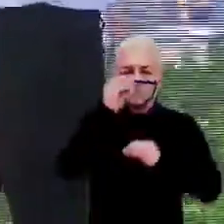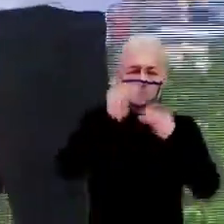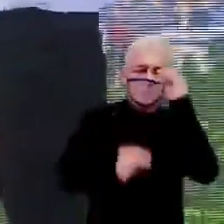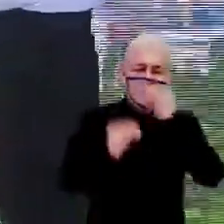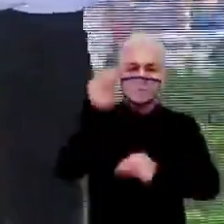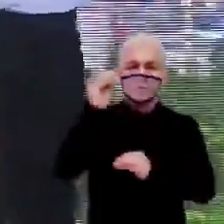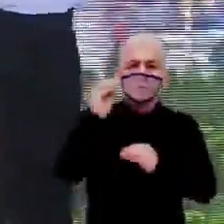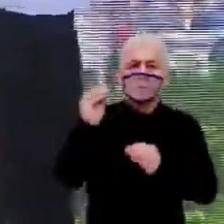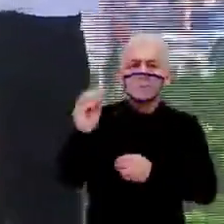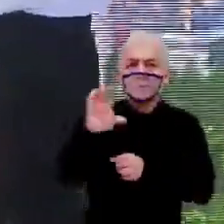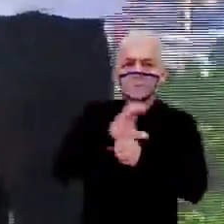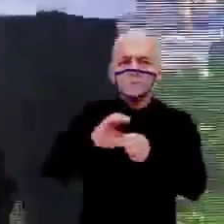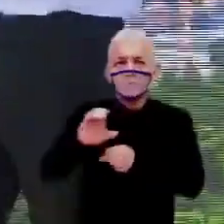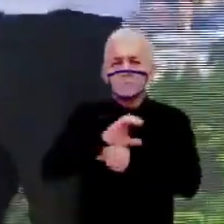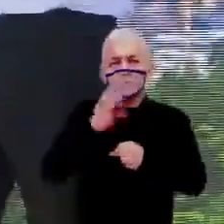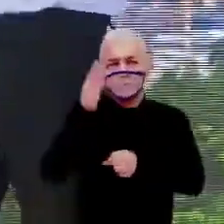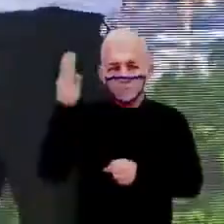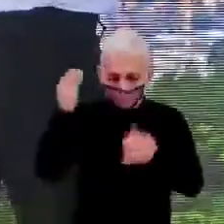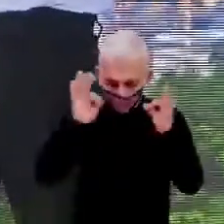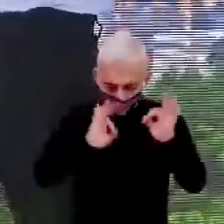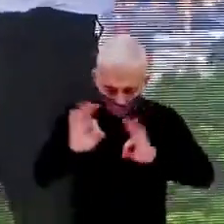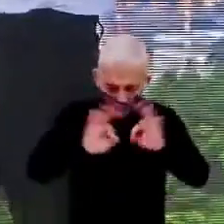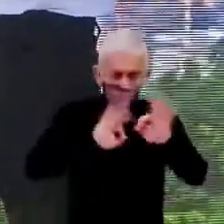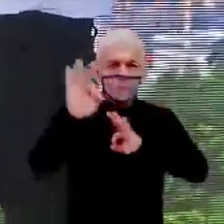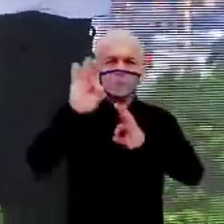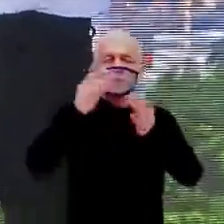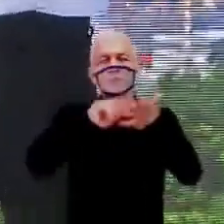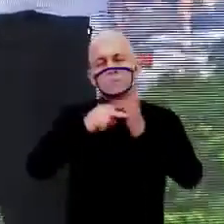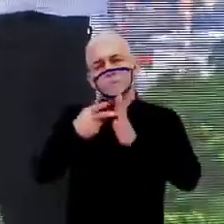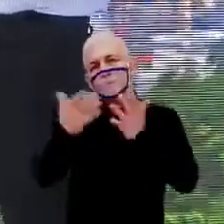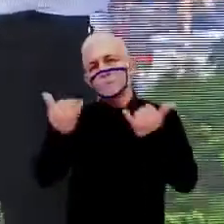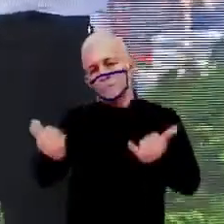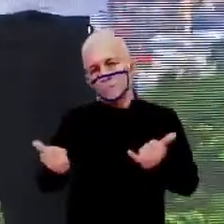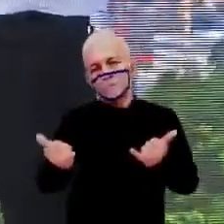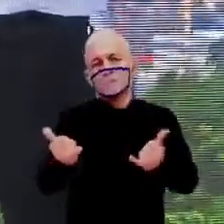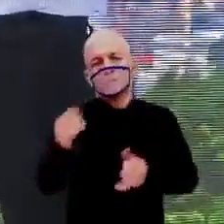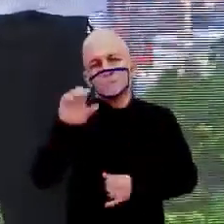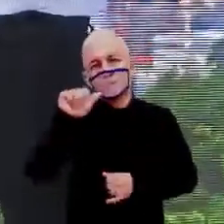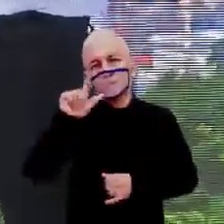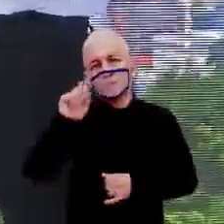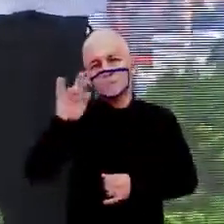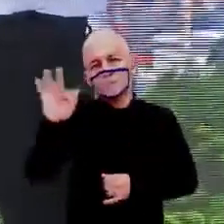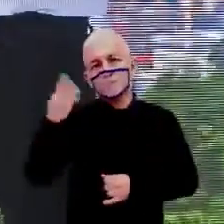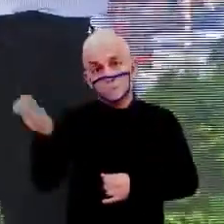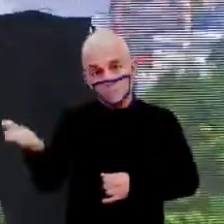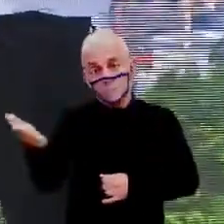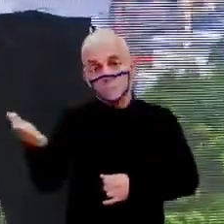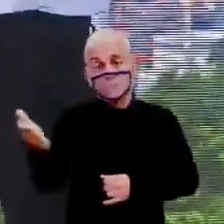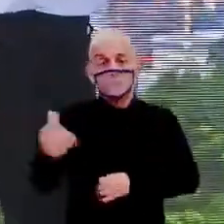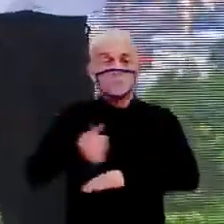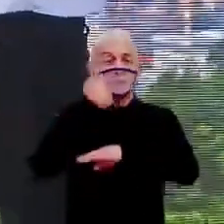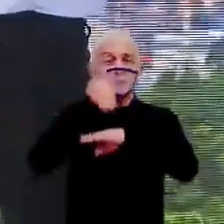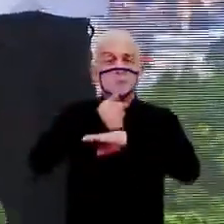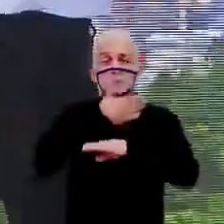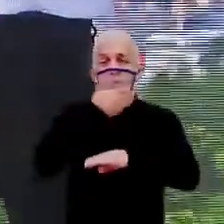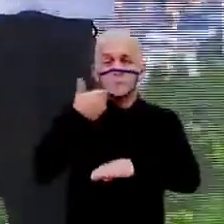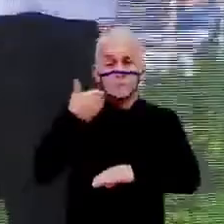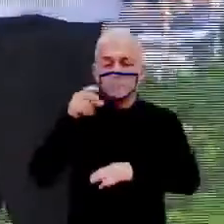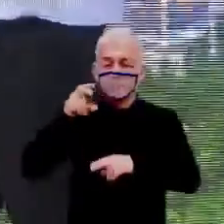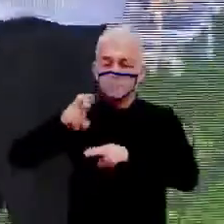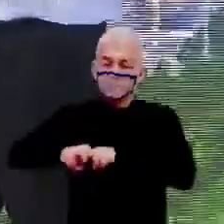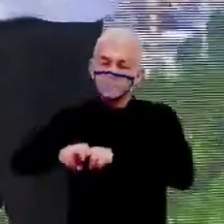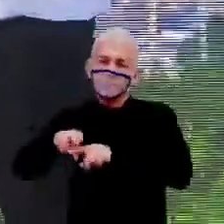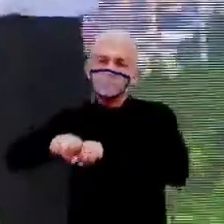parque que la ciudadanía necesita. Él ha sido, yo creo que, el mejor gerente que se ha podido poner en